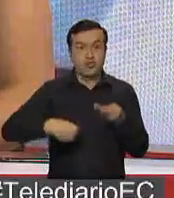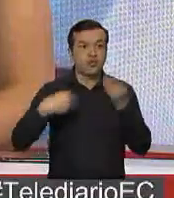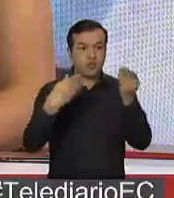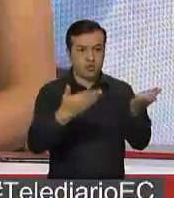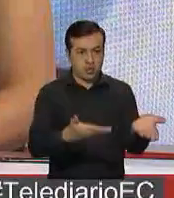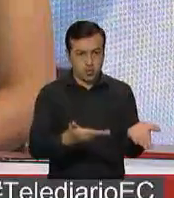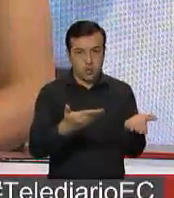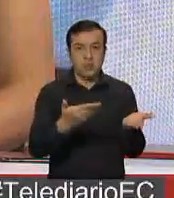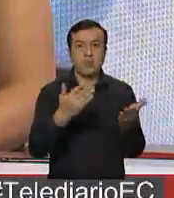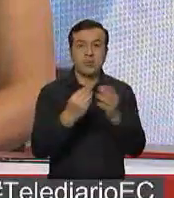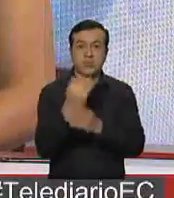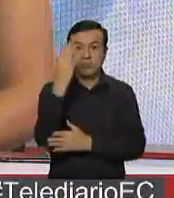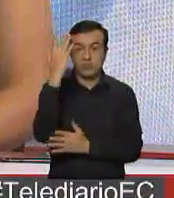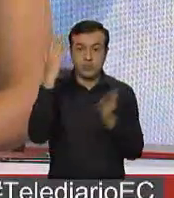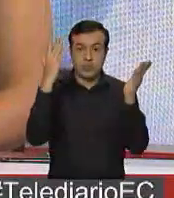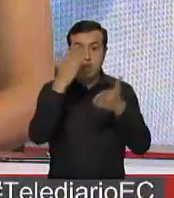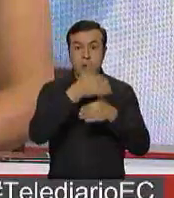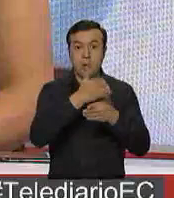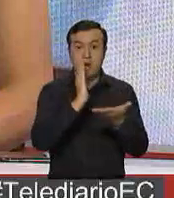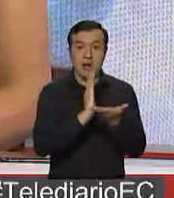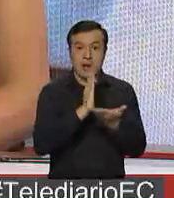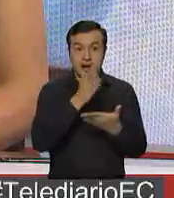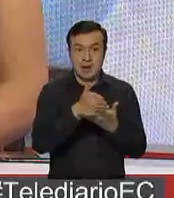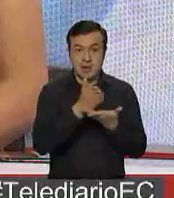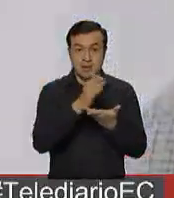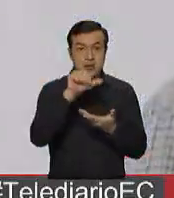plantaciones de aguacate para exportación.